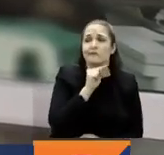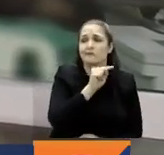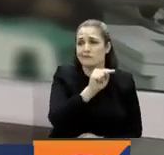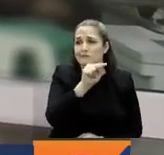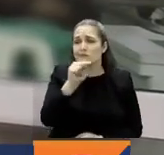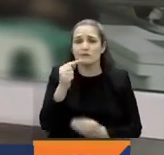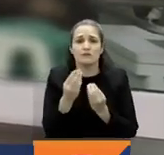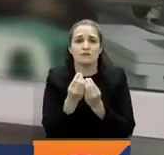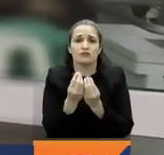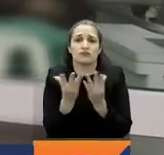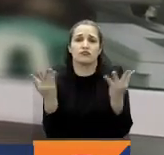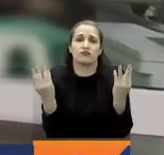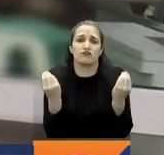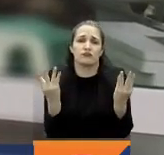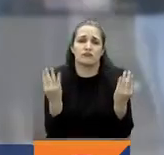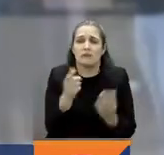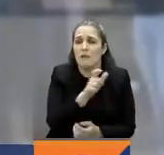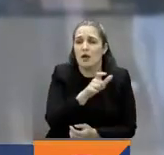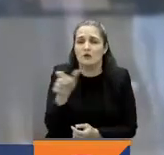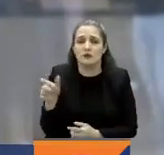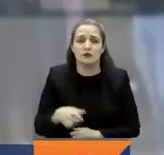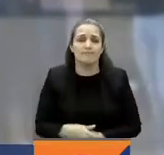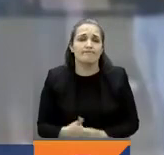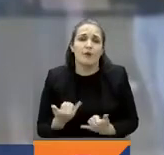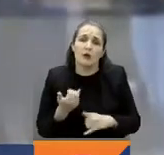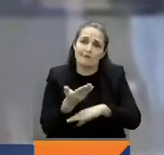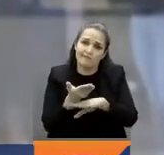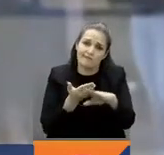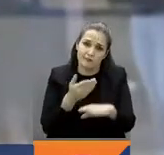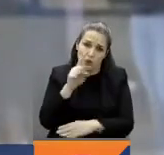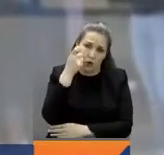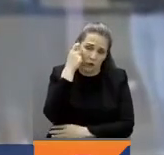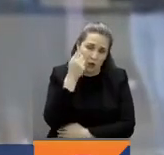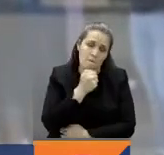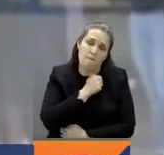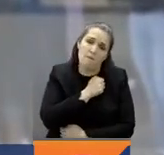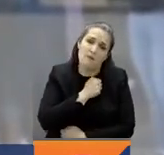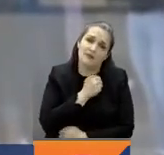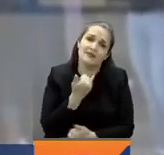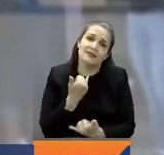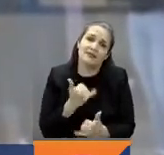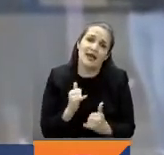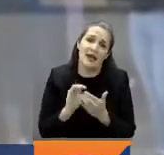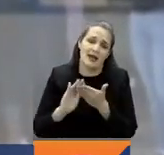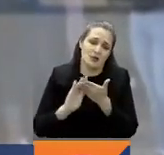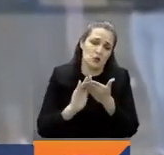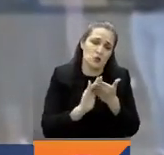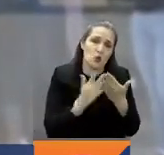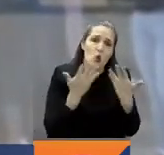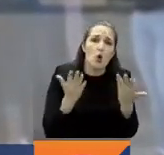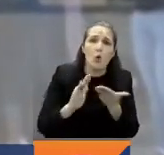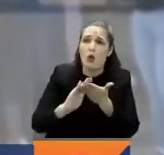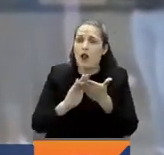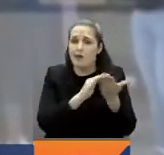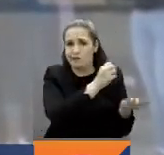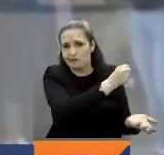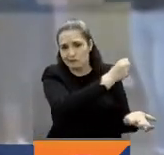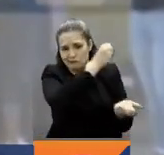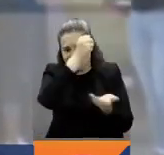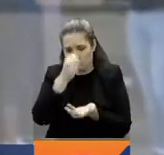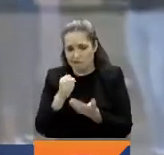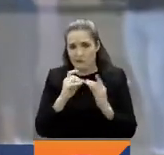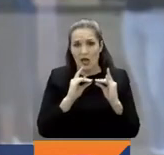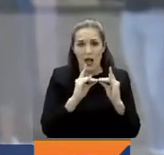el departamento. En este momento lo que le pedimos al gobierno es que empiece a gestionar recursos para la ciudad de Cali. Estamos